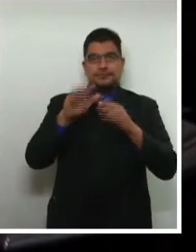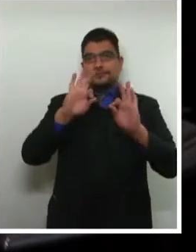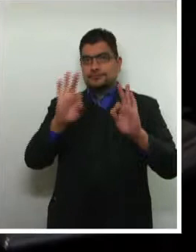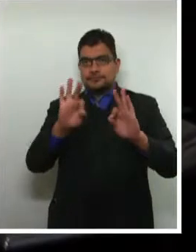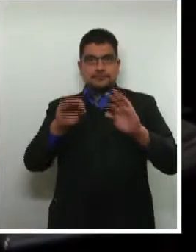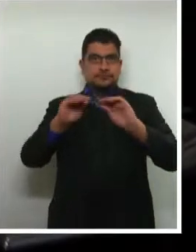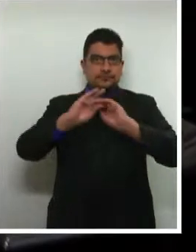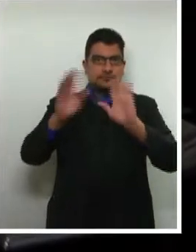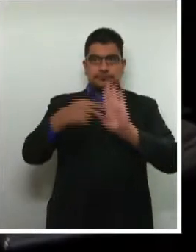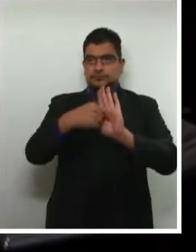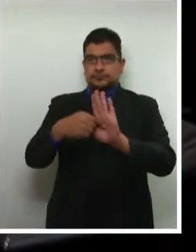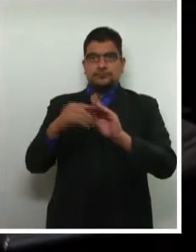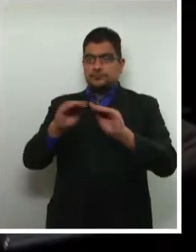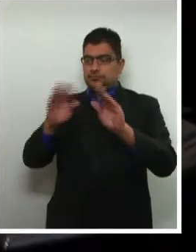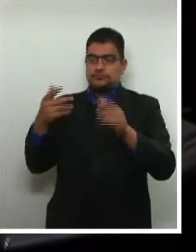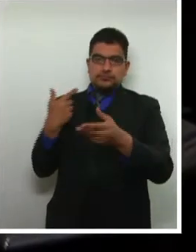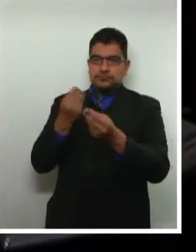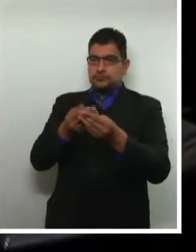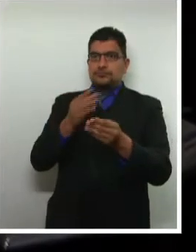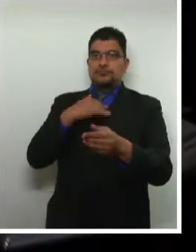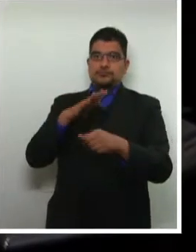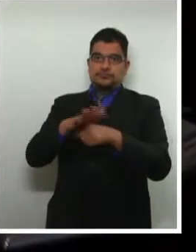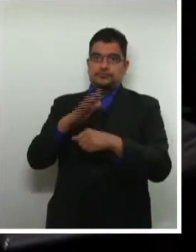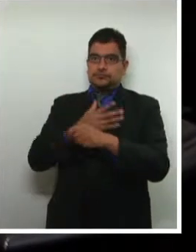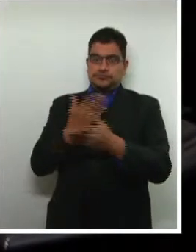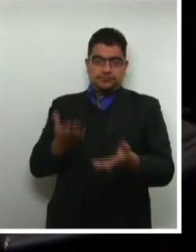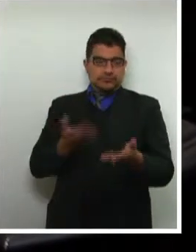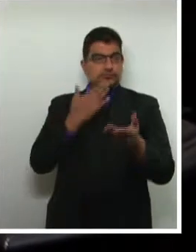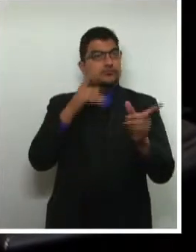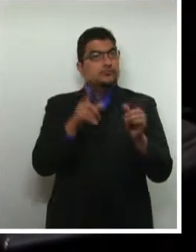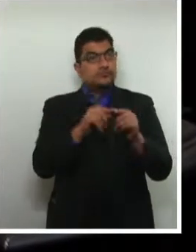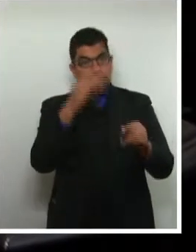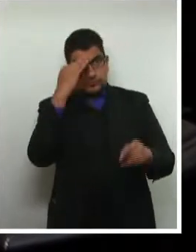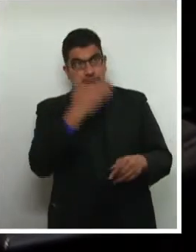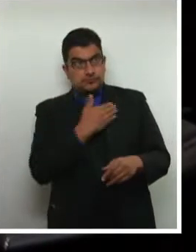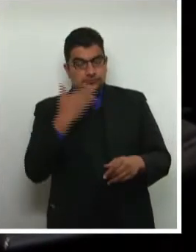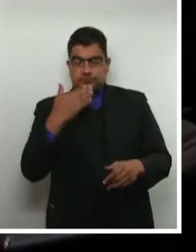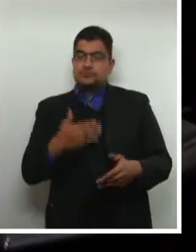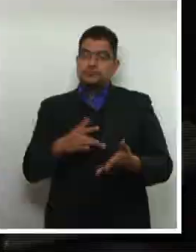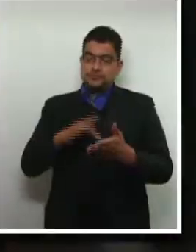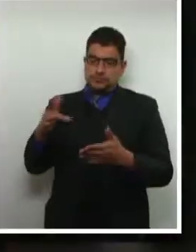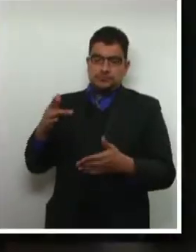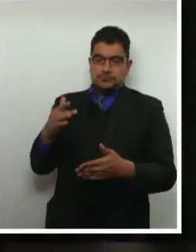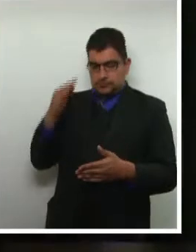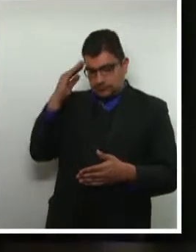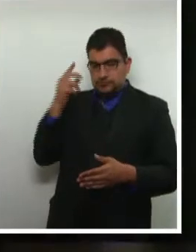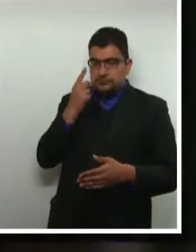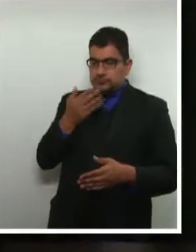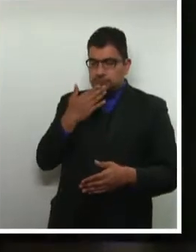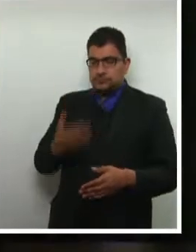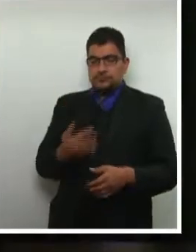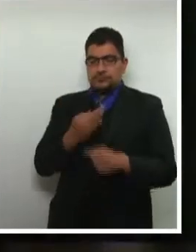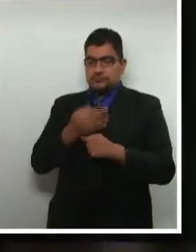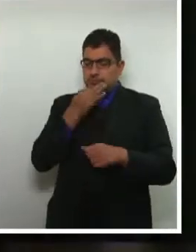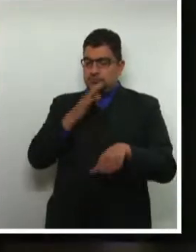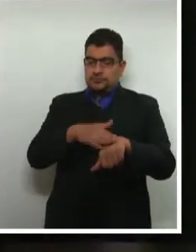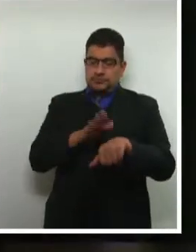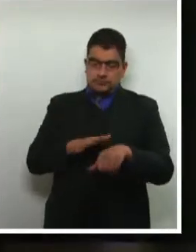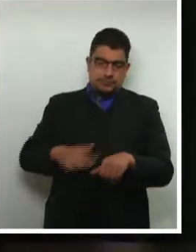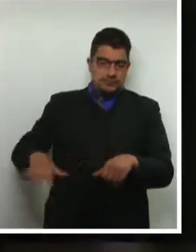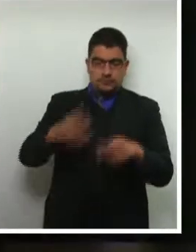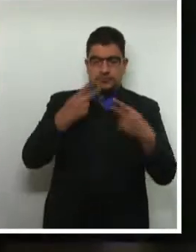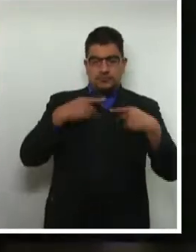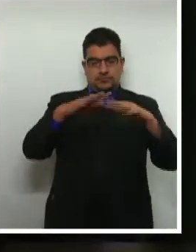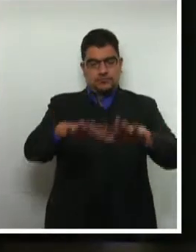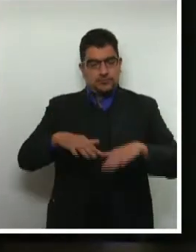y máxima publicidad. ¿Es cuánto, señor presidente? Gracias, señora diputada. Ahora consulta en votación económica de la